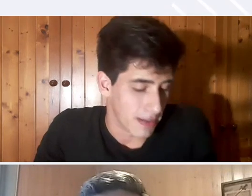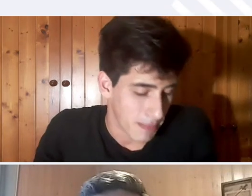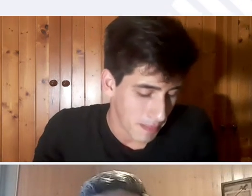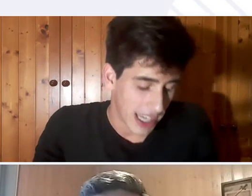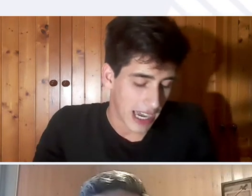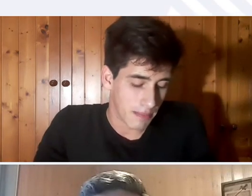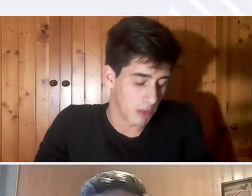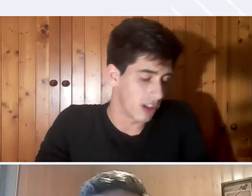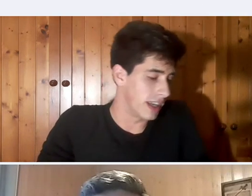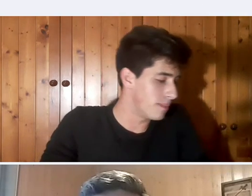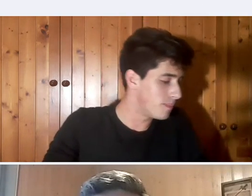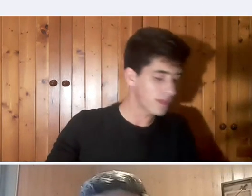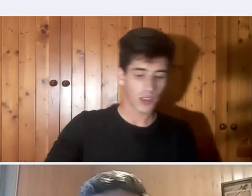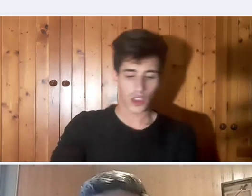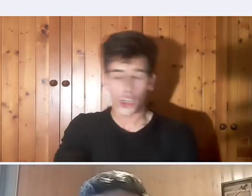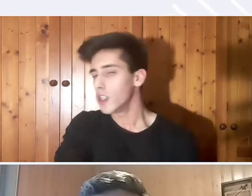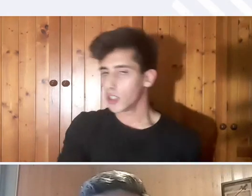El Joker. Venga, vamos a ver.